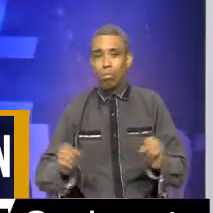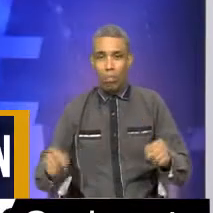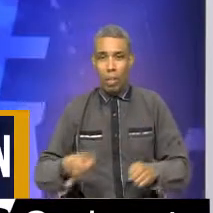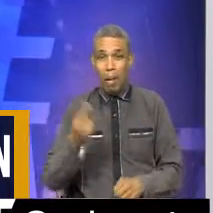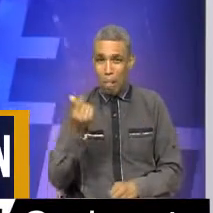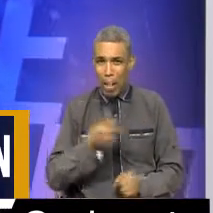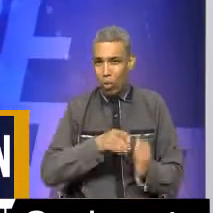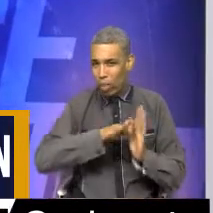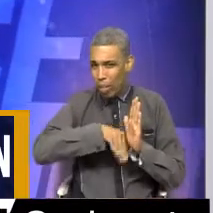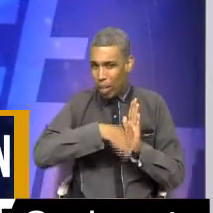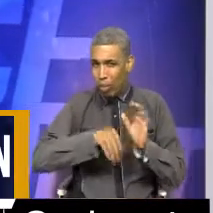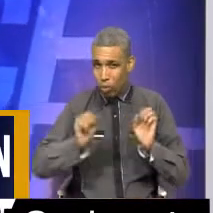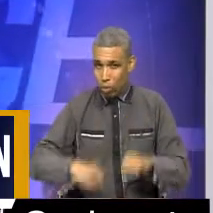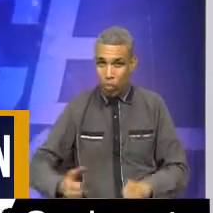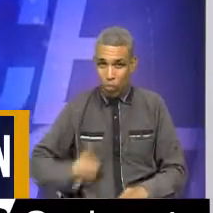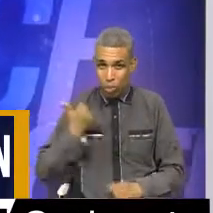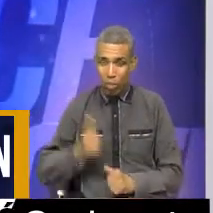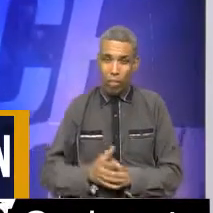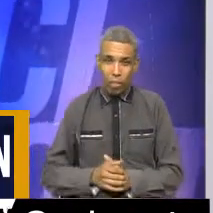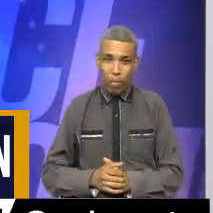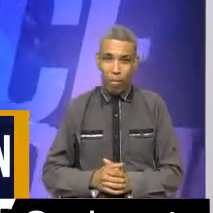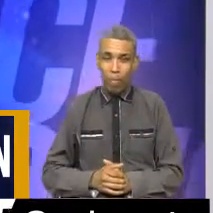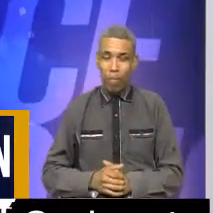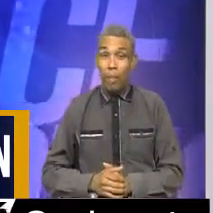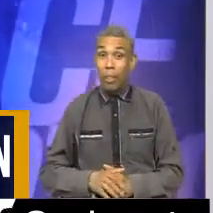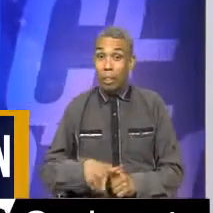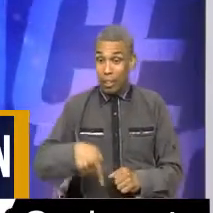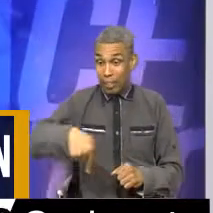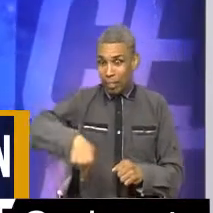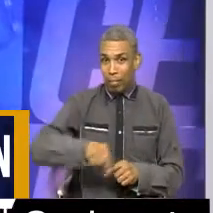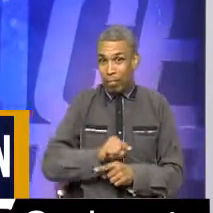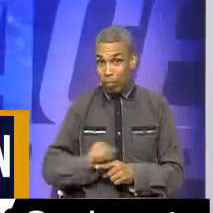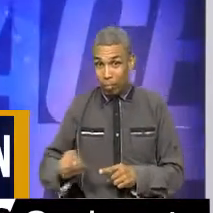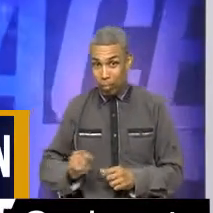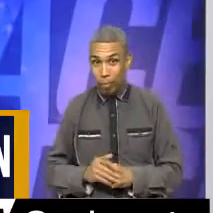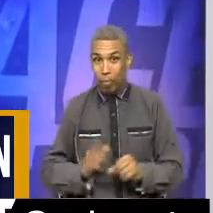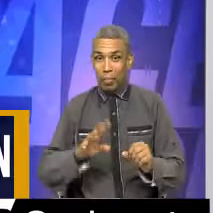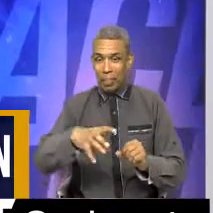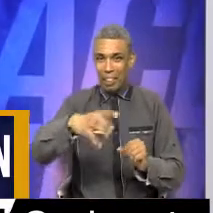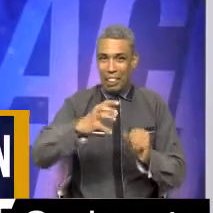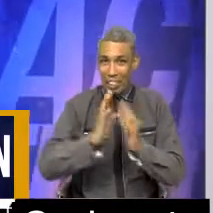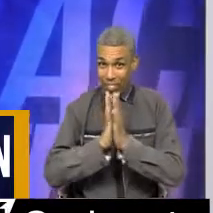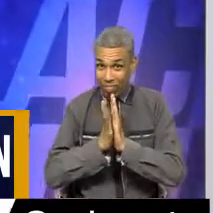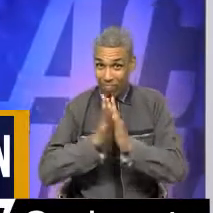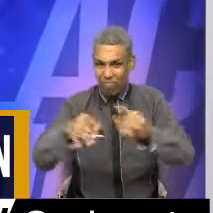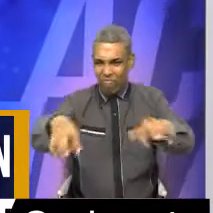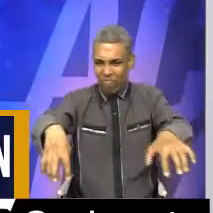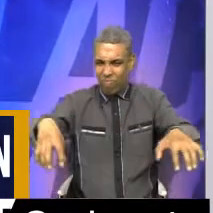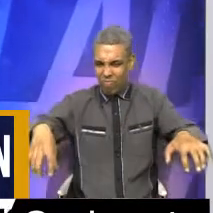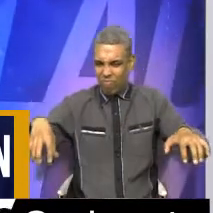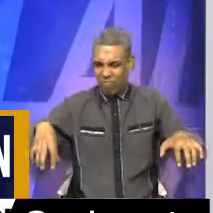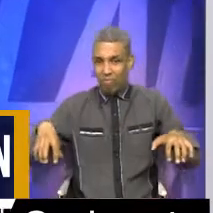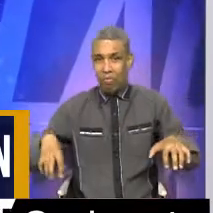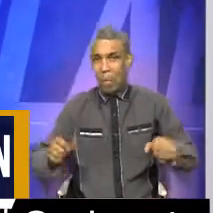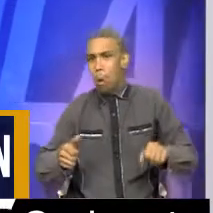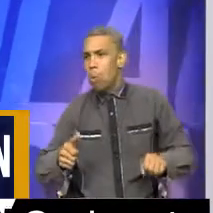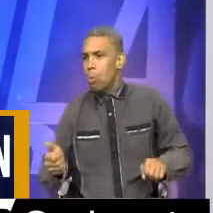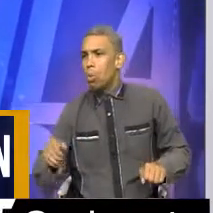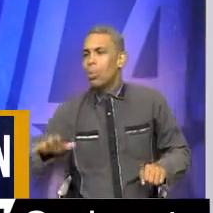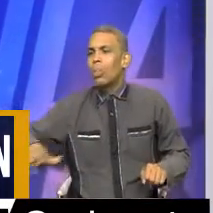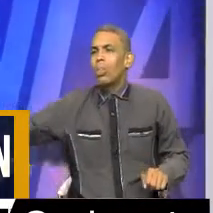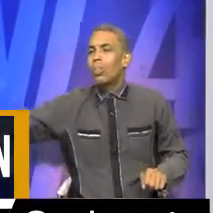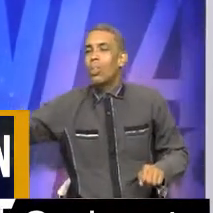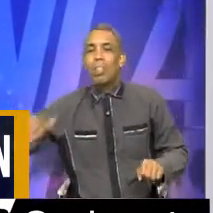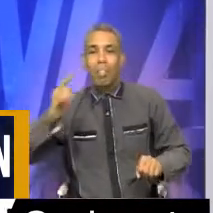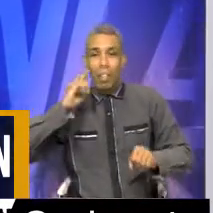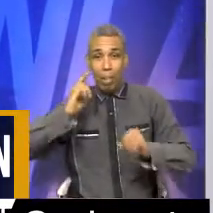sector comercial. Esta vez, para esta semana, el trasnochón ya va, ya se han unido otros sectores, el Centro